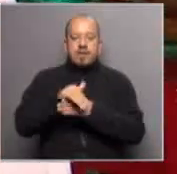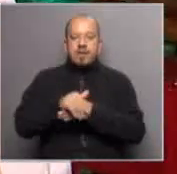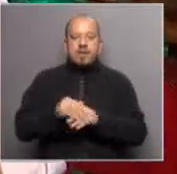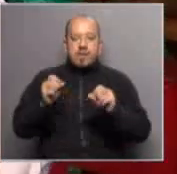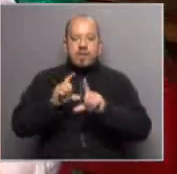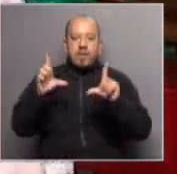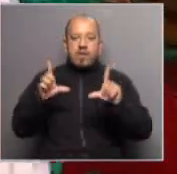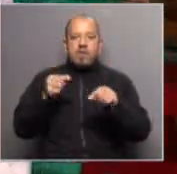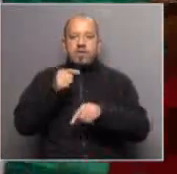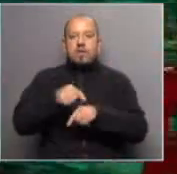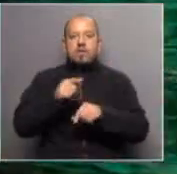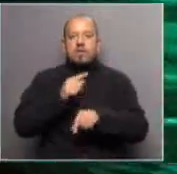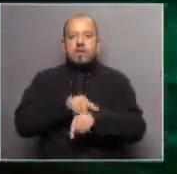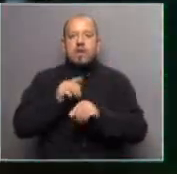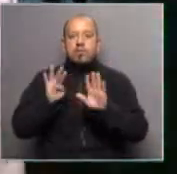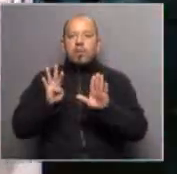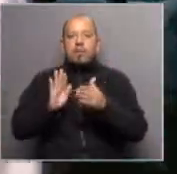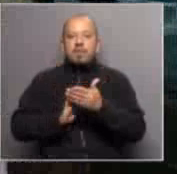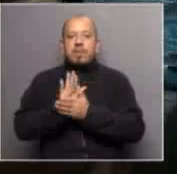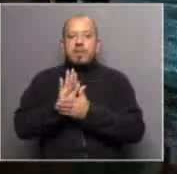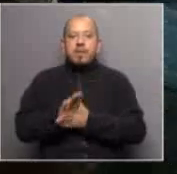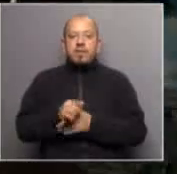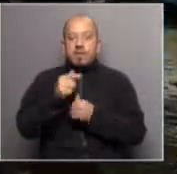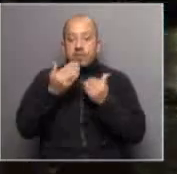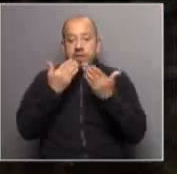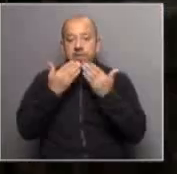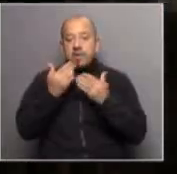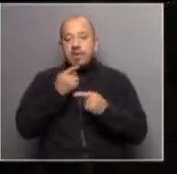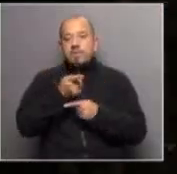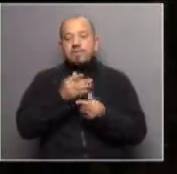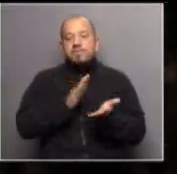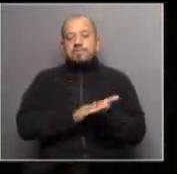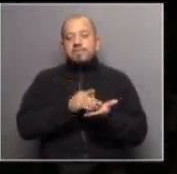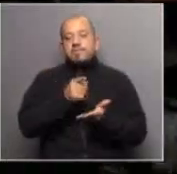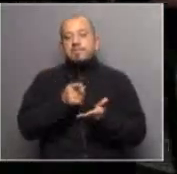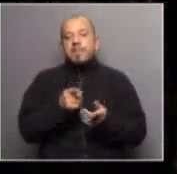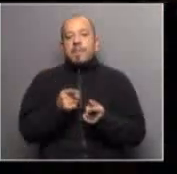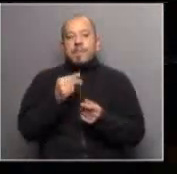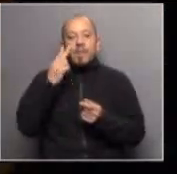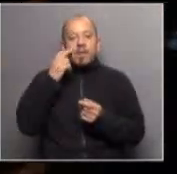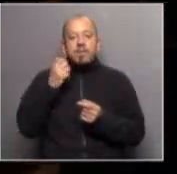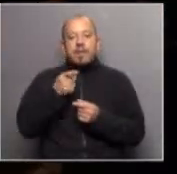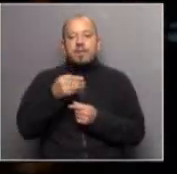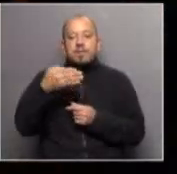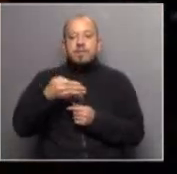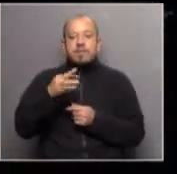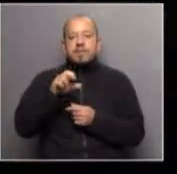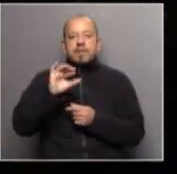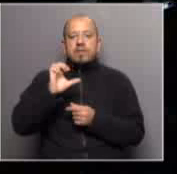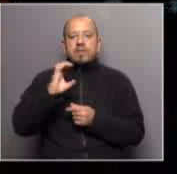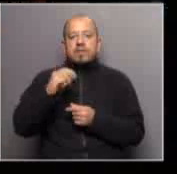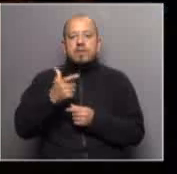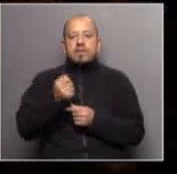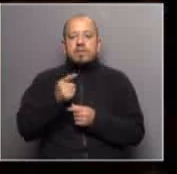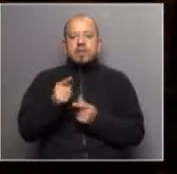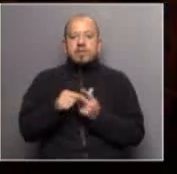Brecha abre a las 9 de la mañana. Y vamos a conversar a propósito del bar Brecha y sus caminos en pandemia, como nos